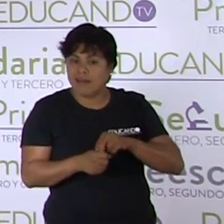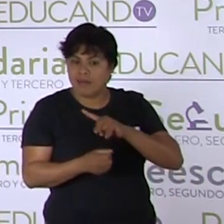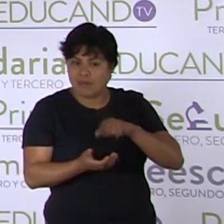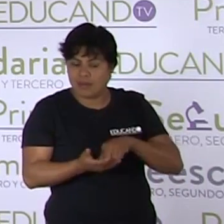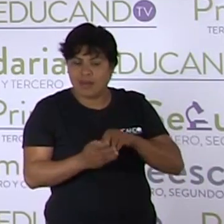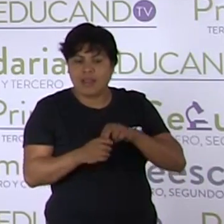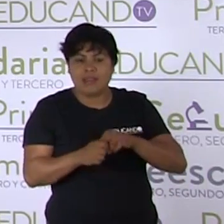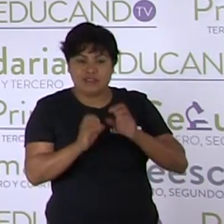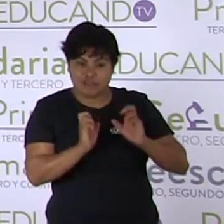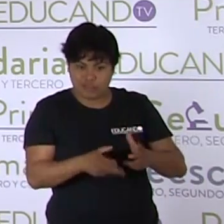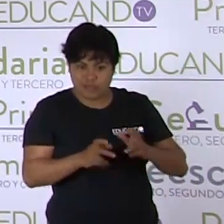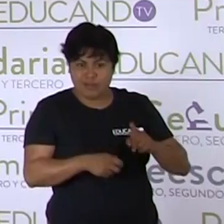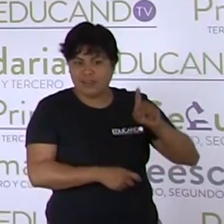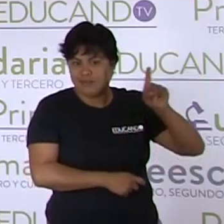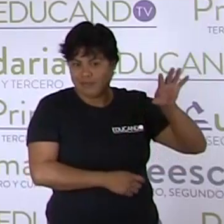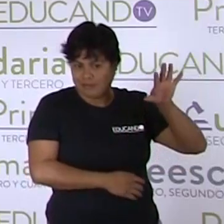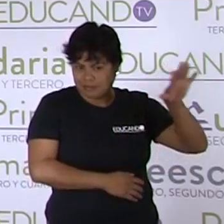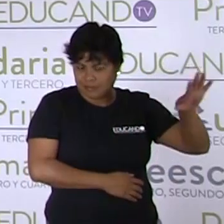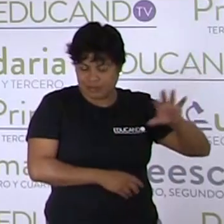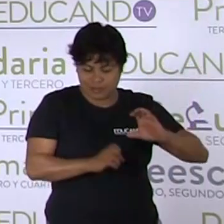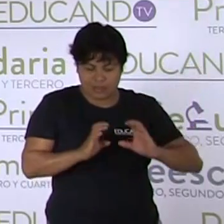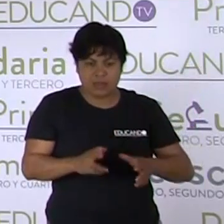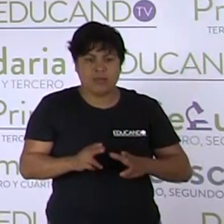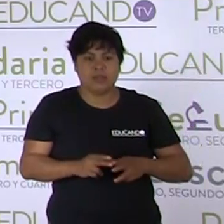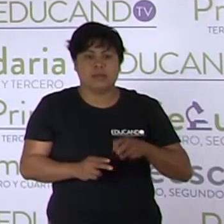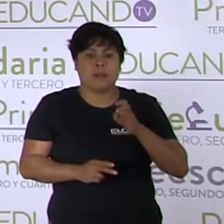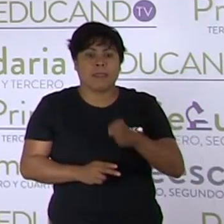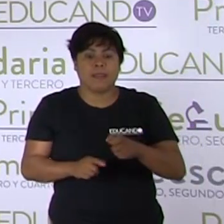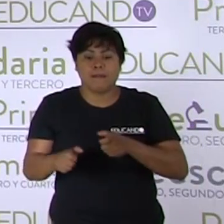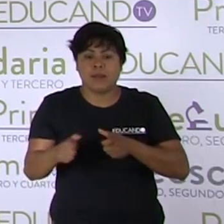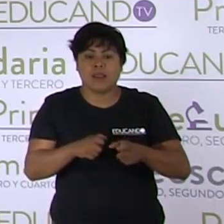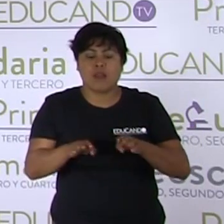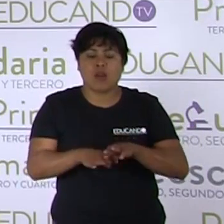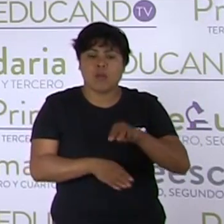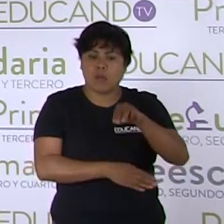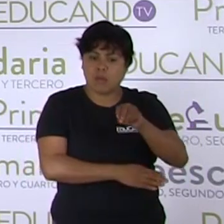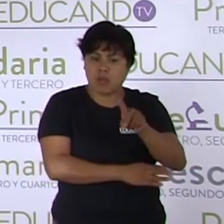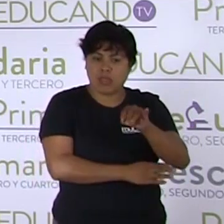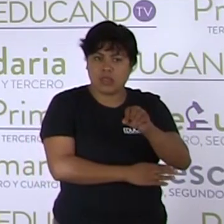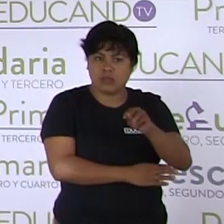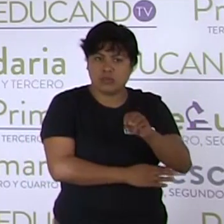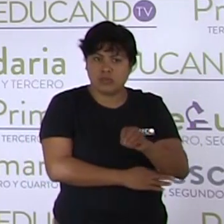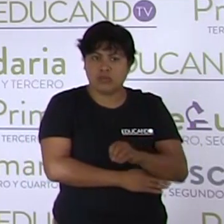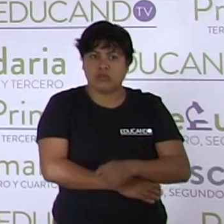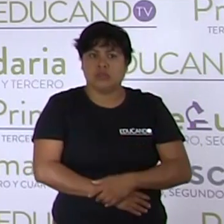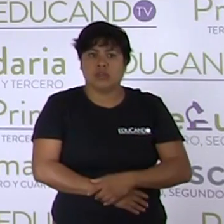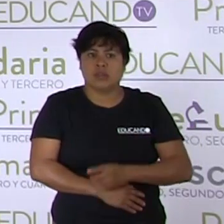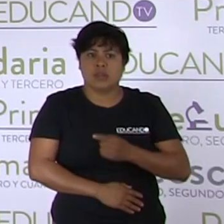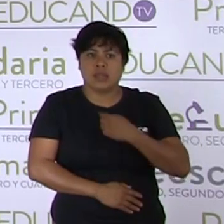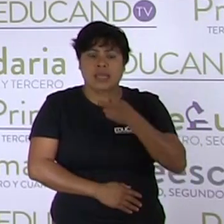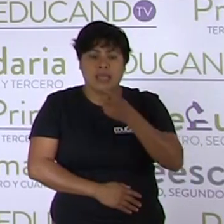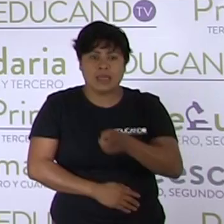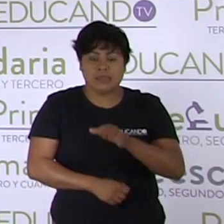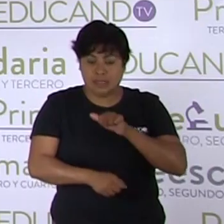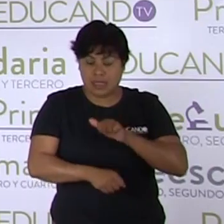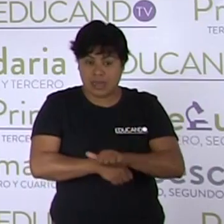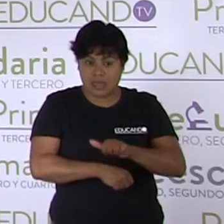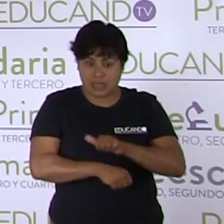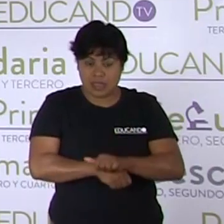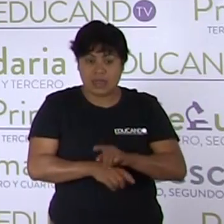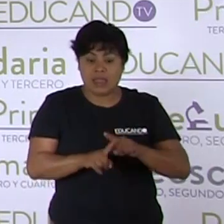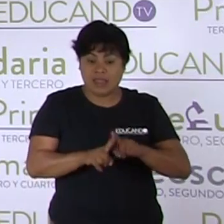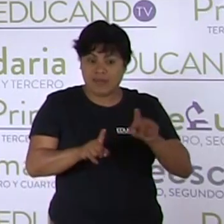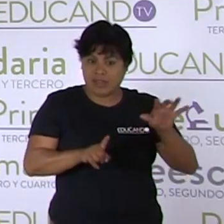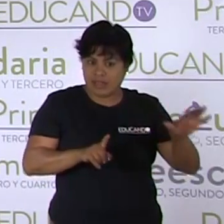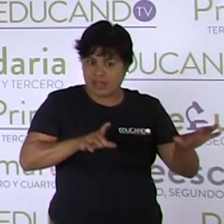en Chiapas, se manejan modismos, decíamos, que Argentina,